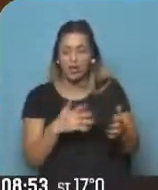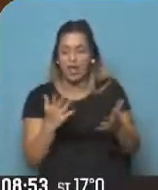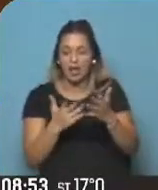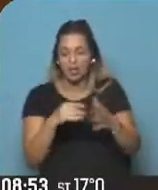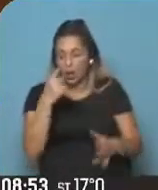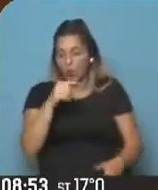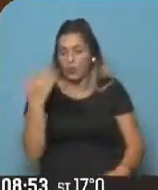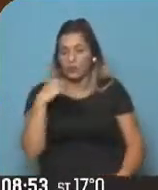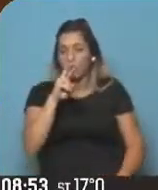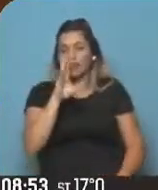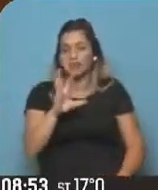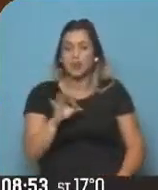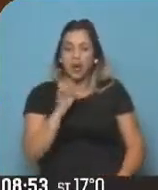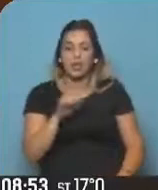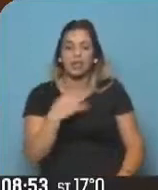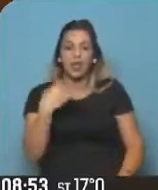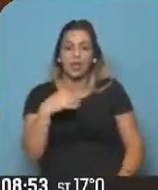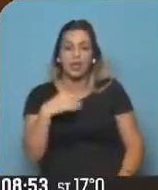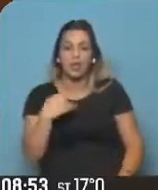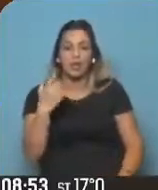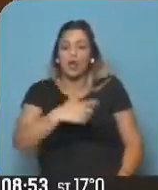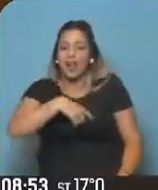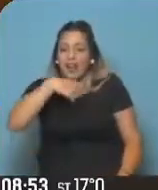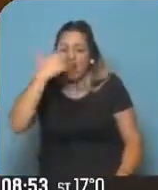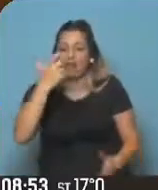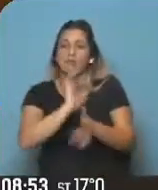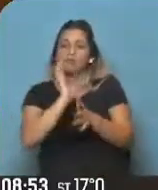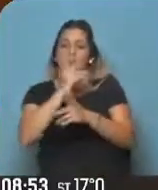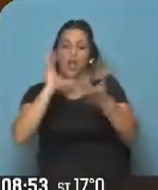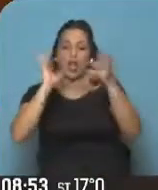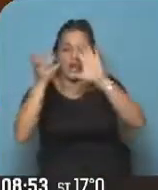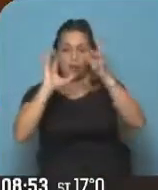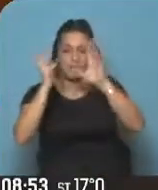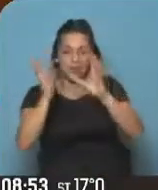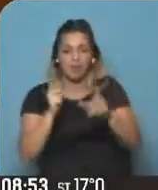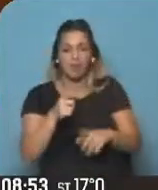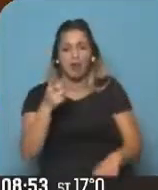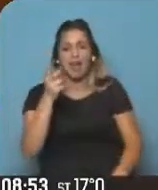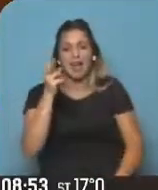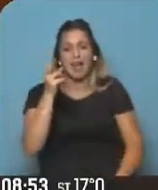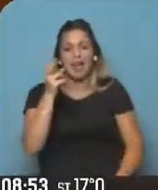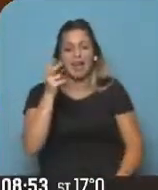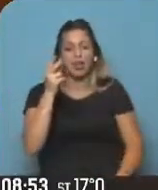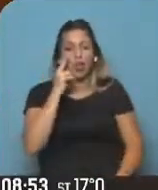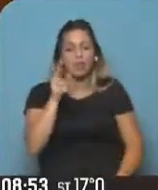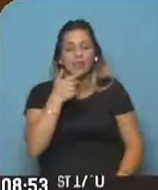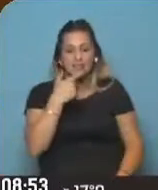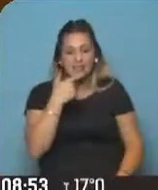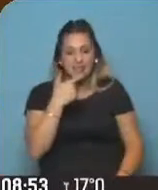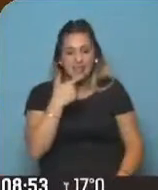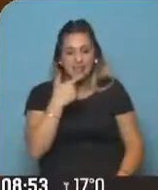25 años es el que tiene que ver con el calentamiento global de hecho doy un dato en el año 2017 se